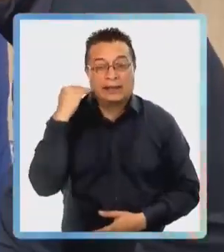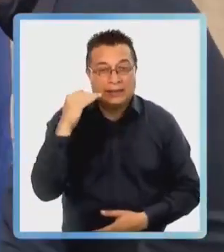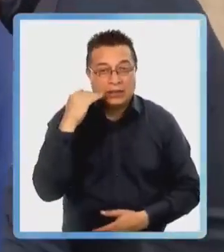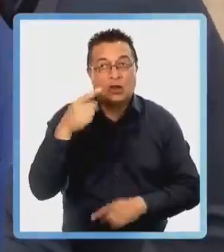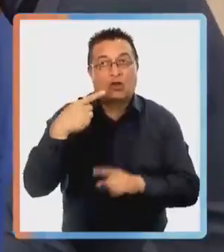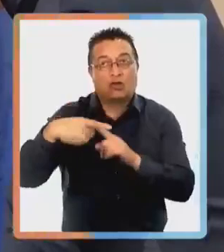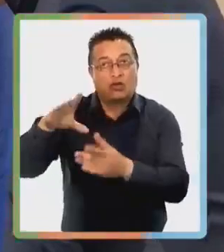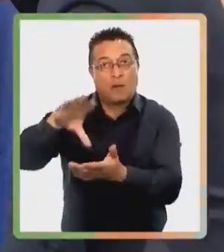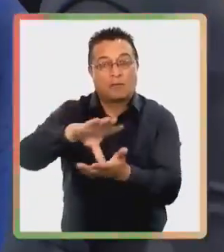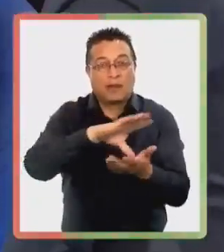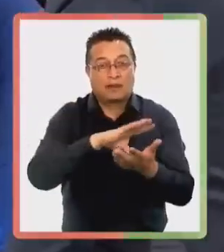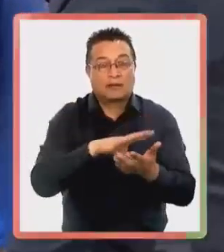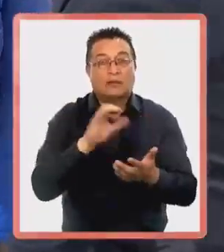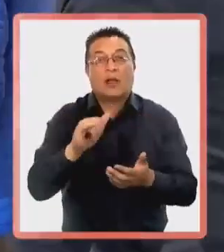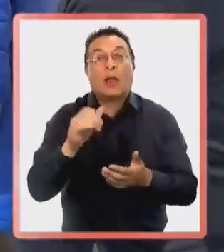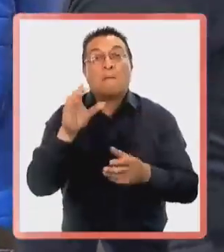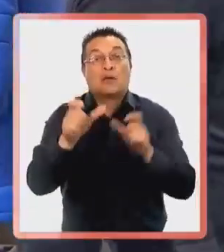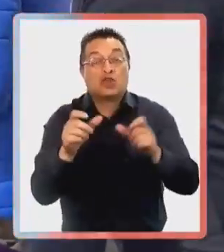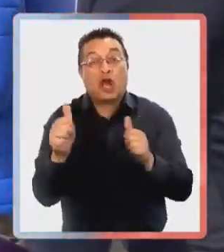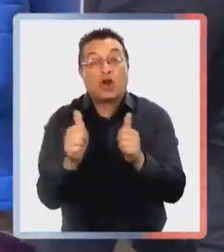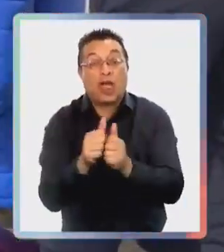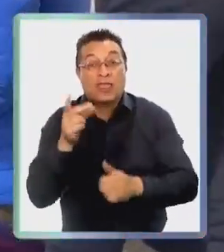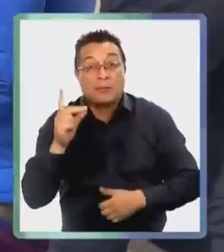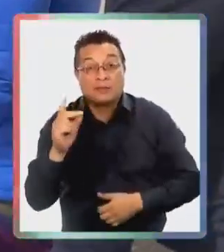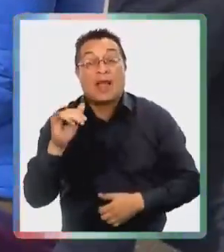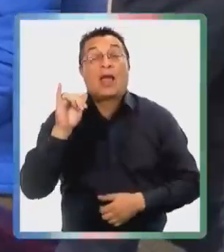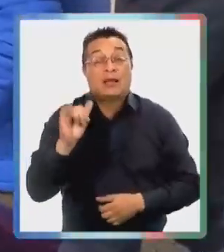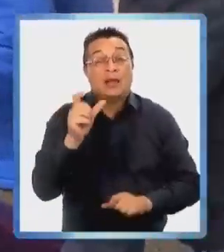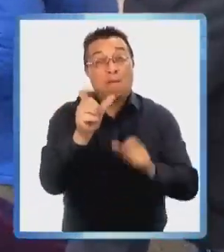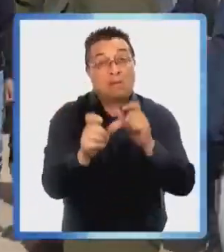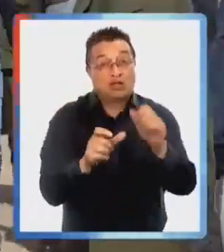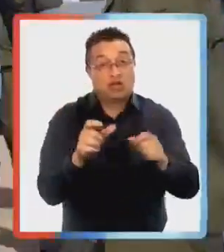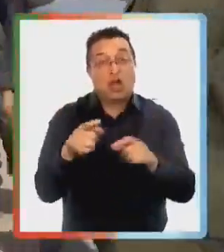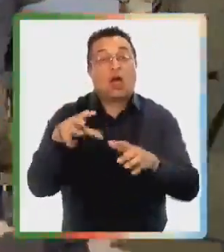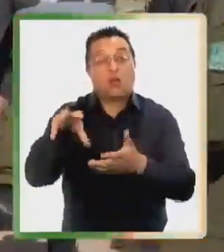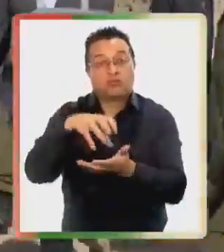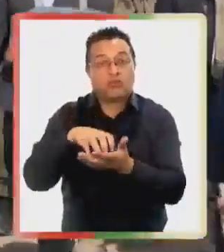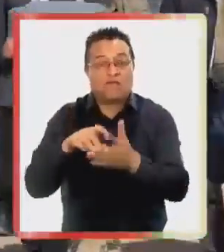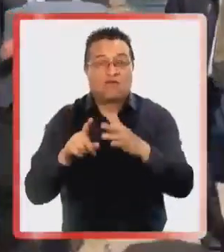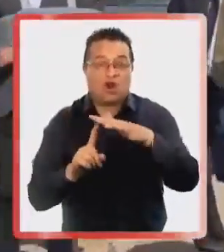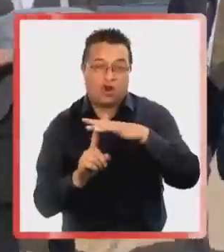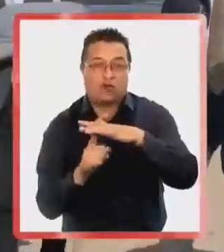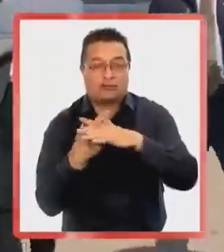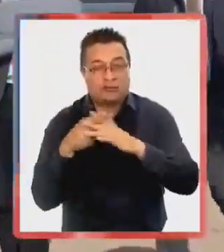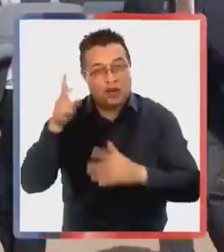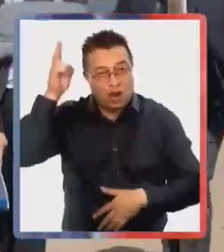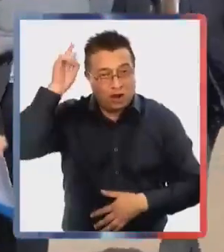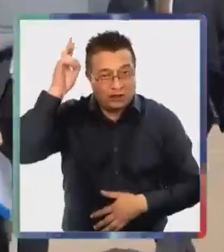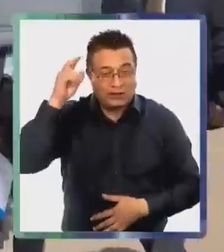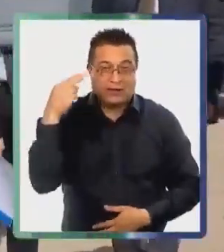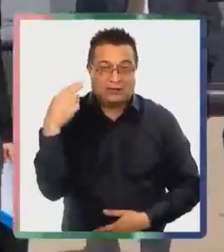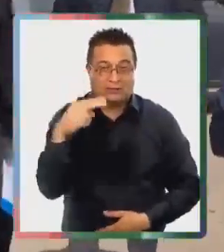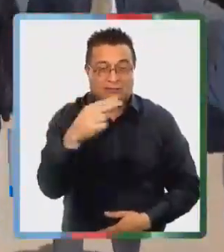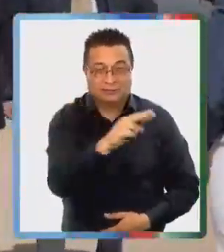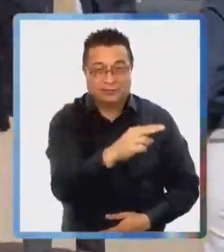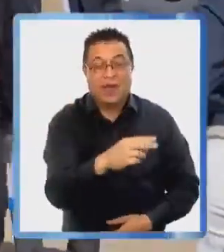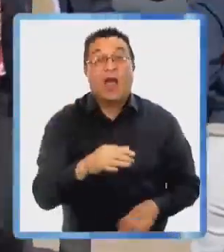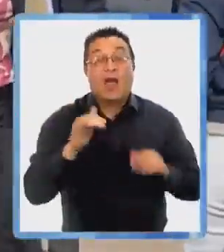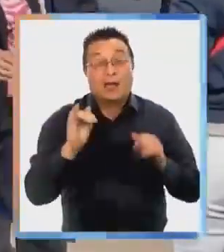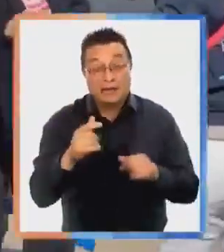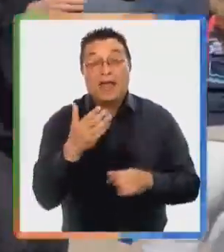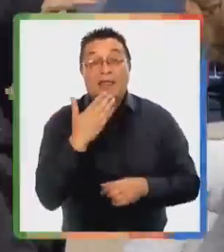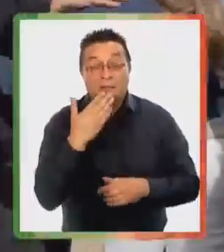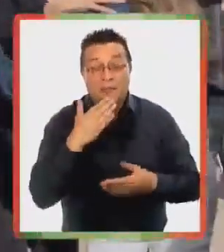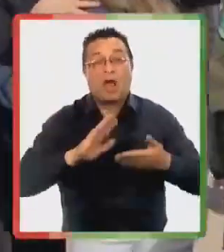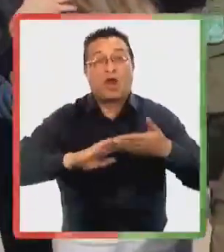personas pertenecientes a pueblos indígenas y tribales y también a las comunidades LGTB. Desde